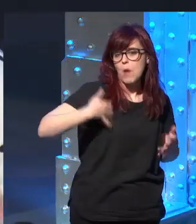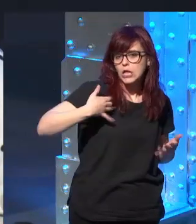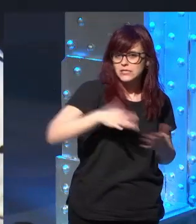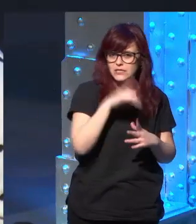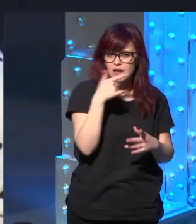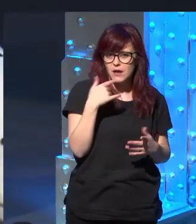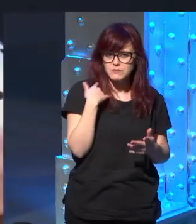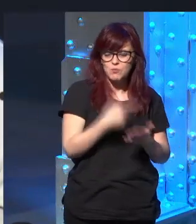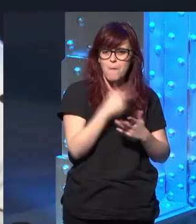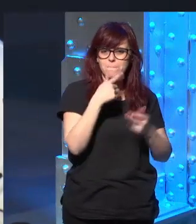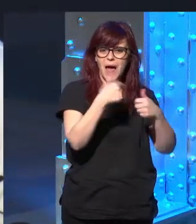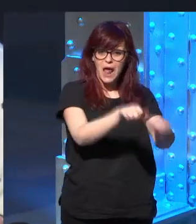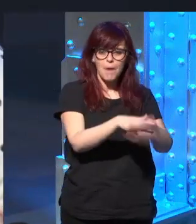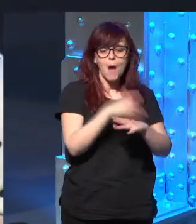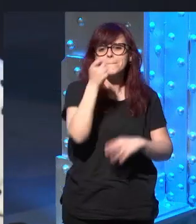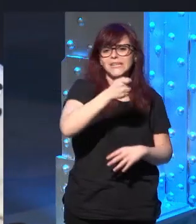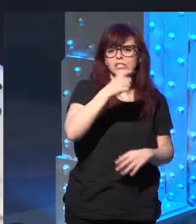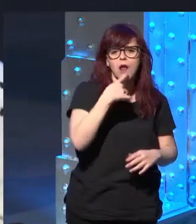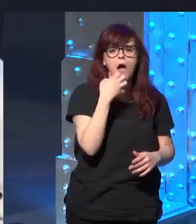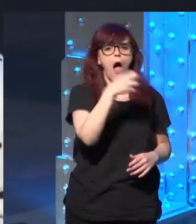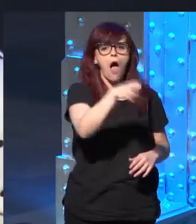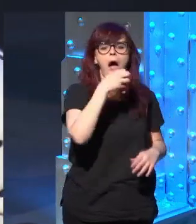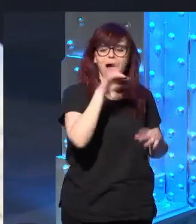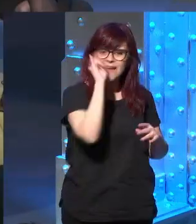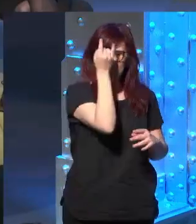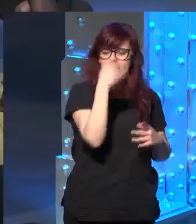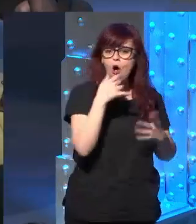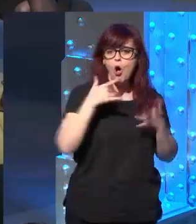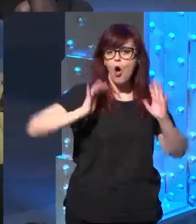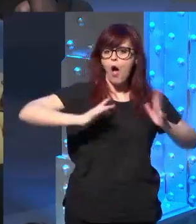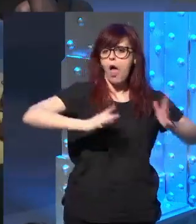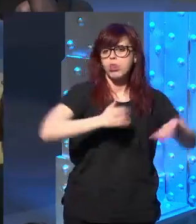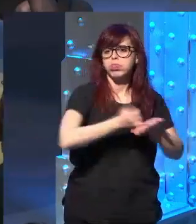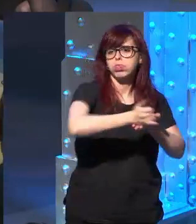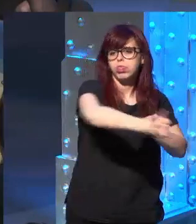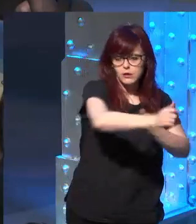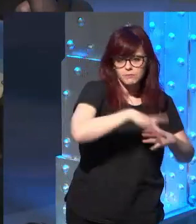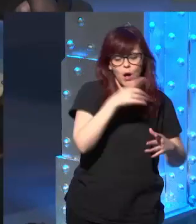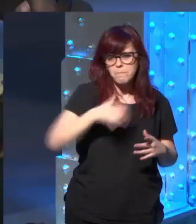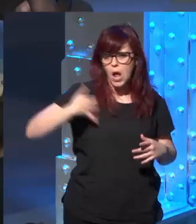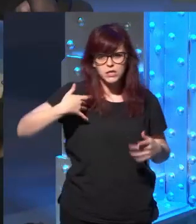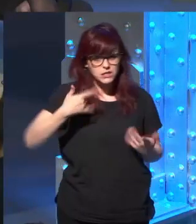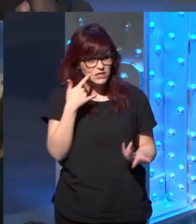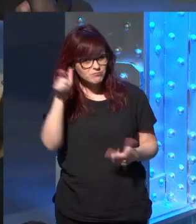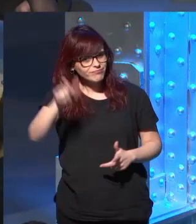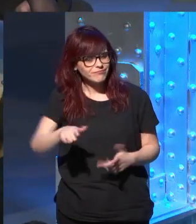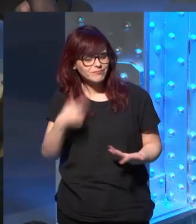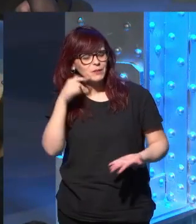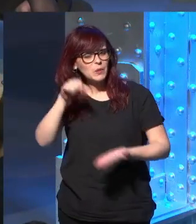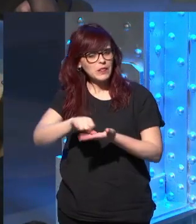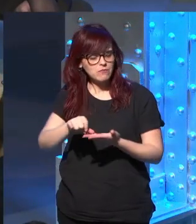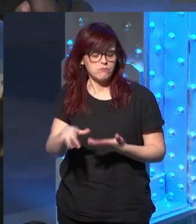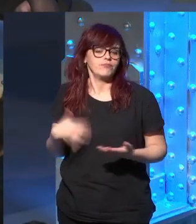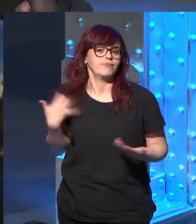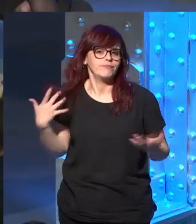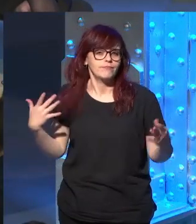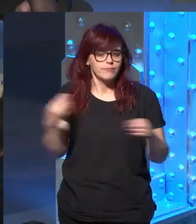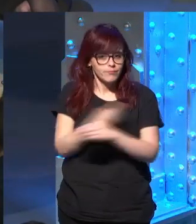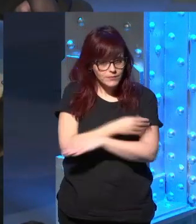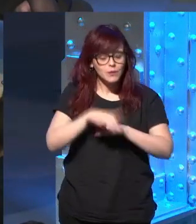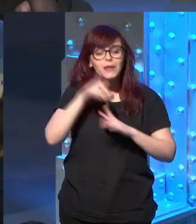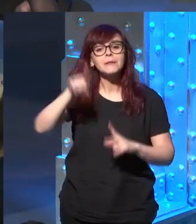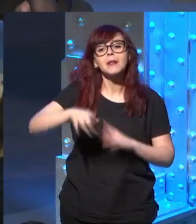odio esa palabra, ¿no? Del pastor llamando a sus cabras o el tractor arando, ¿no? Y también me interesa mucho, hablando